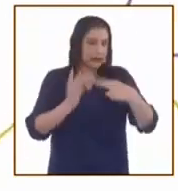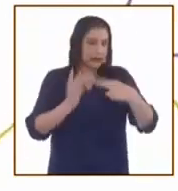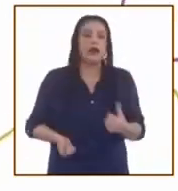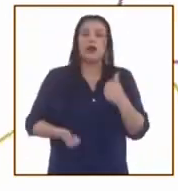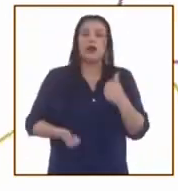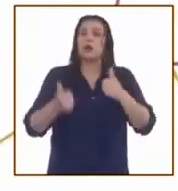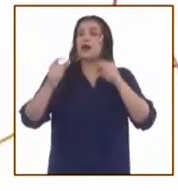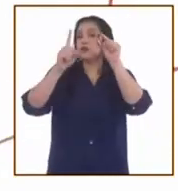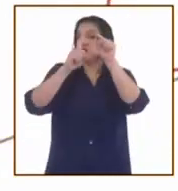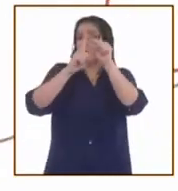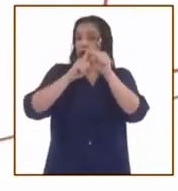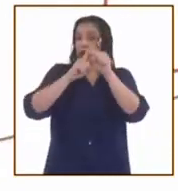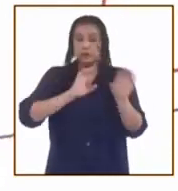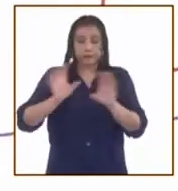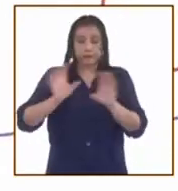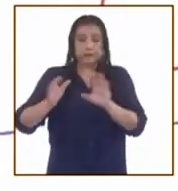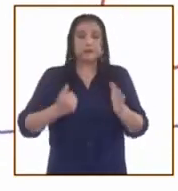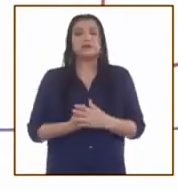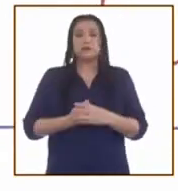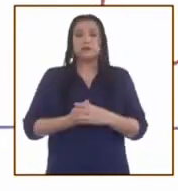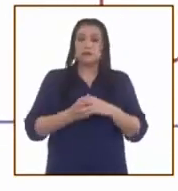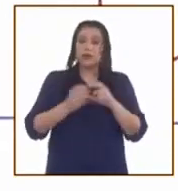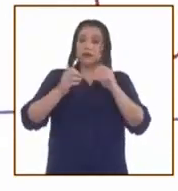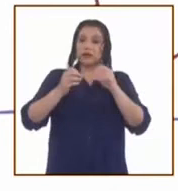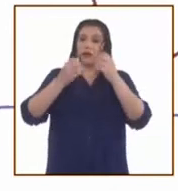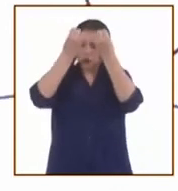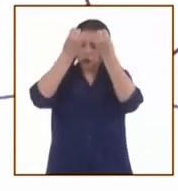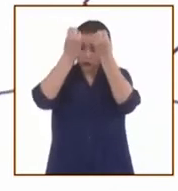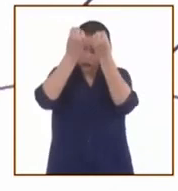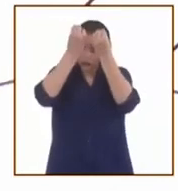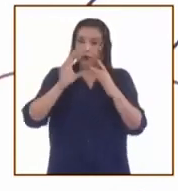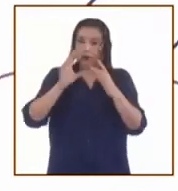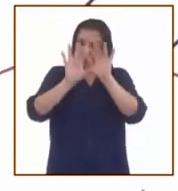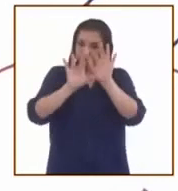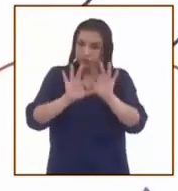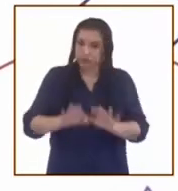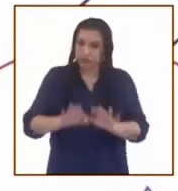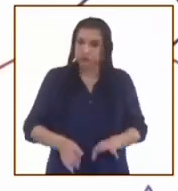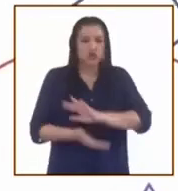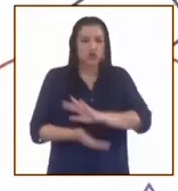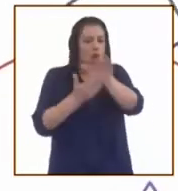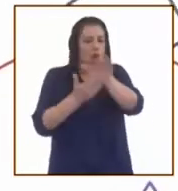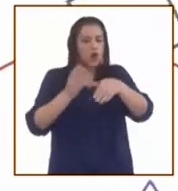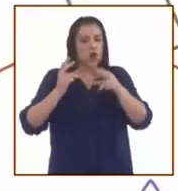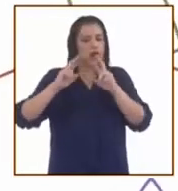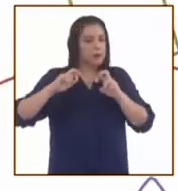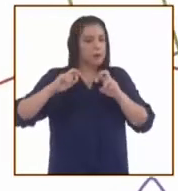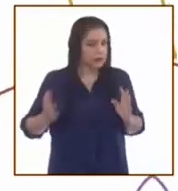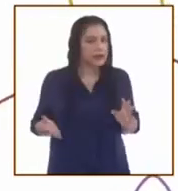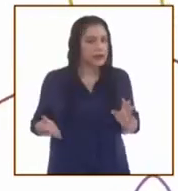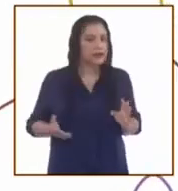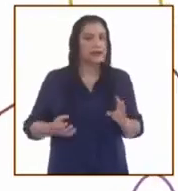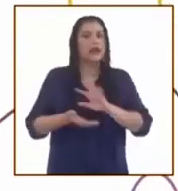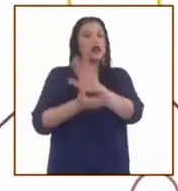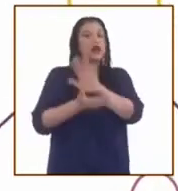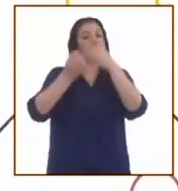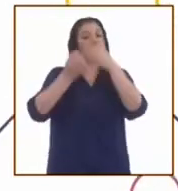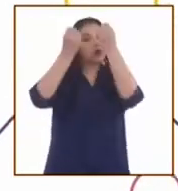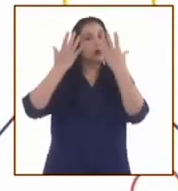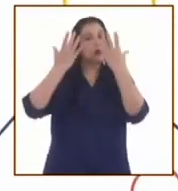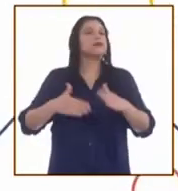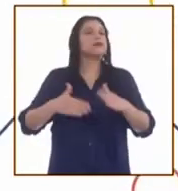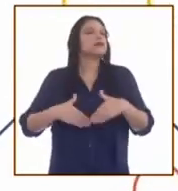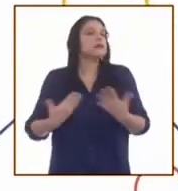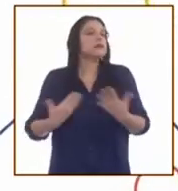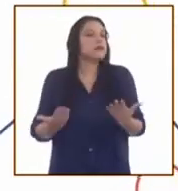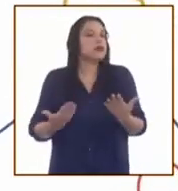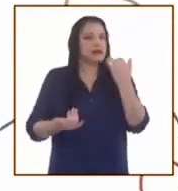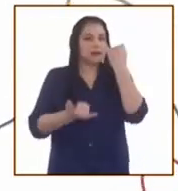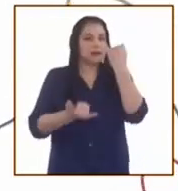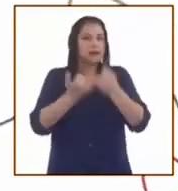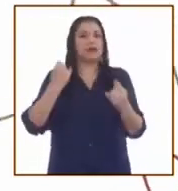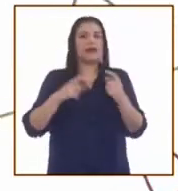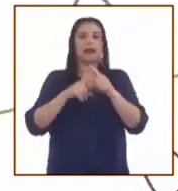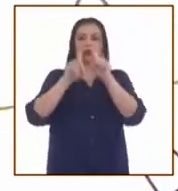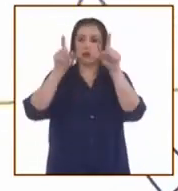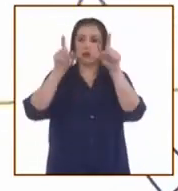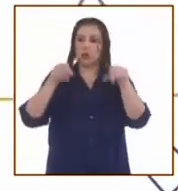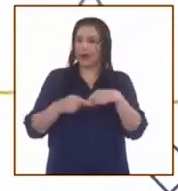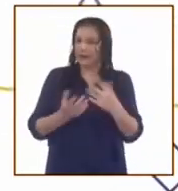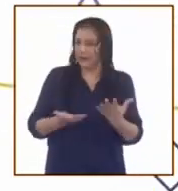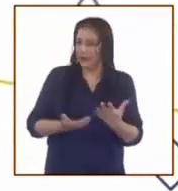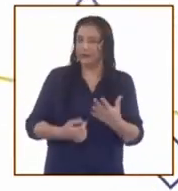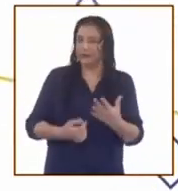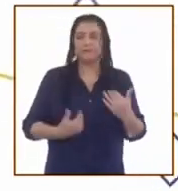como reto elaborarás un reporte sobre el desarrollo de tu indagación y con esta información podrás terminar tu cartilla.